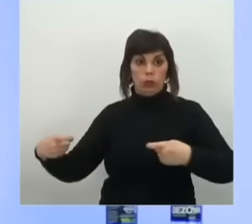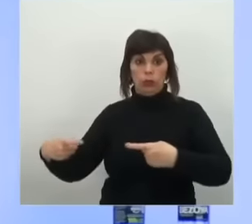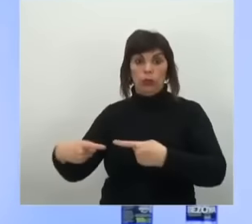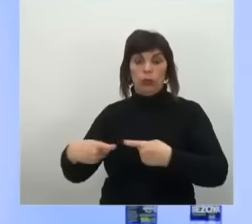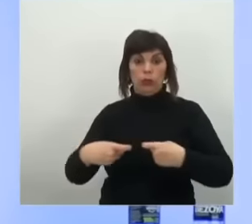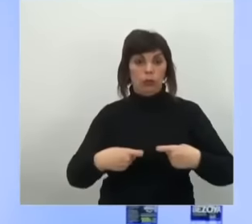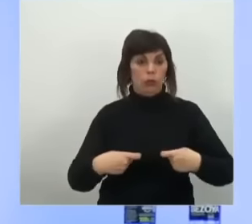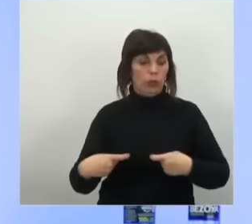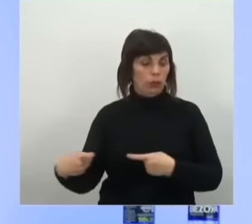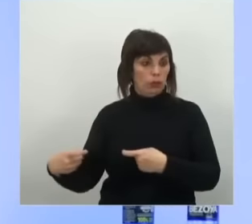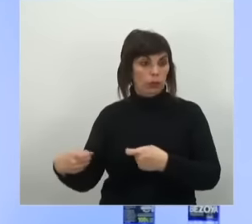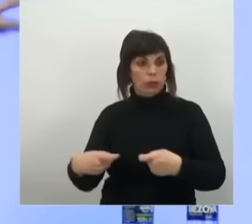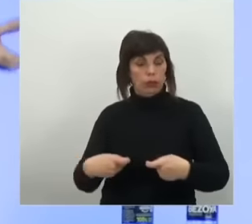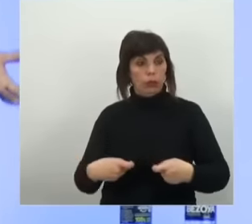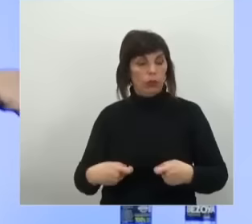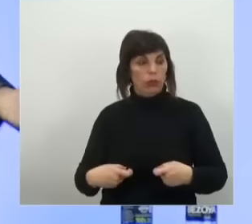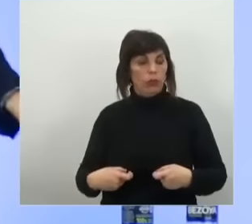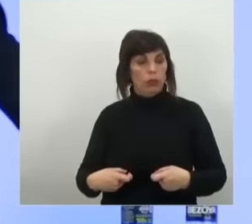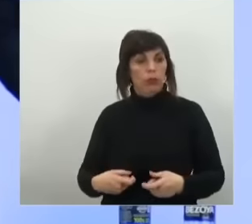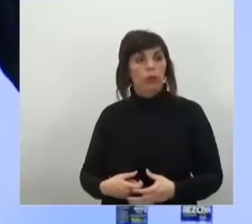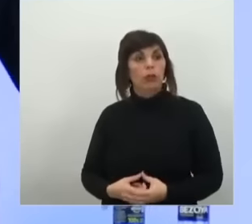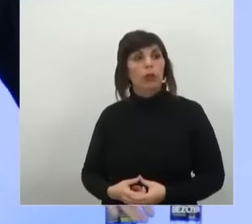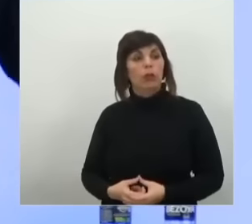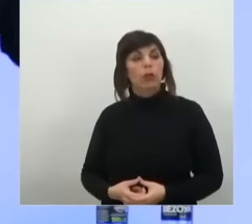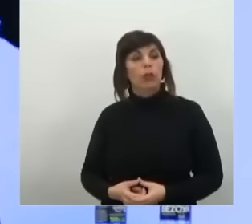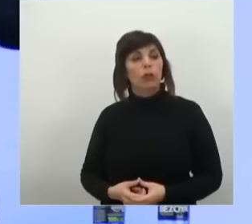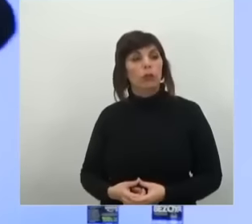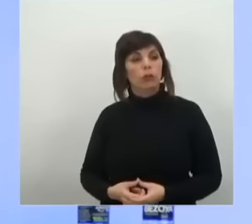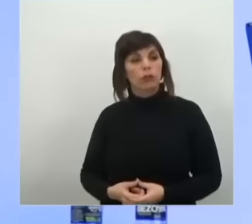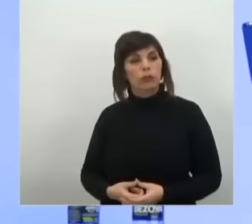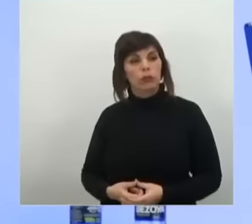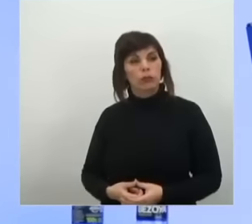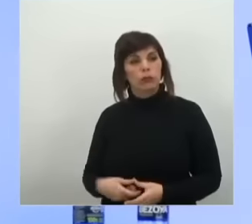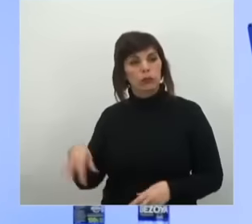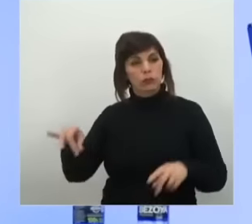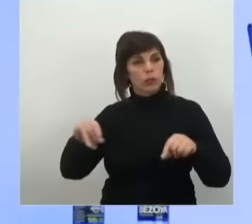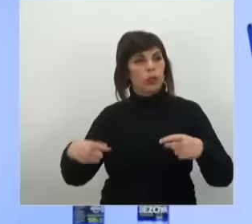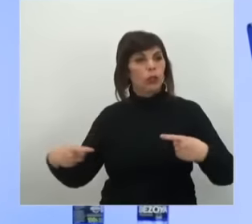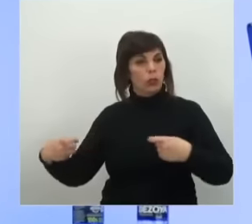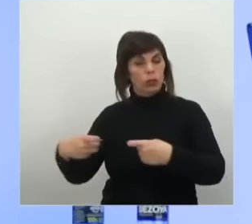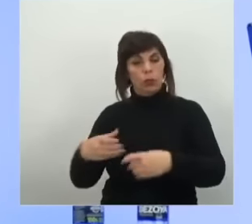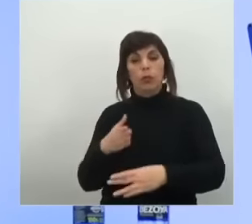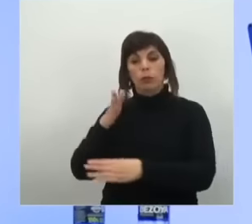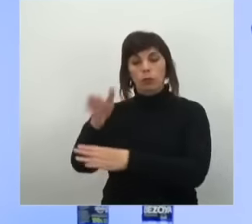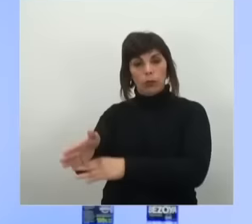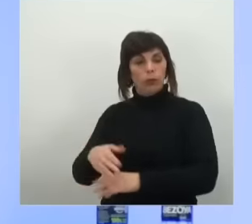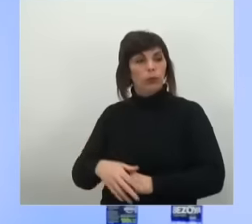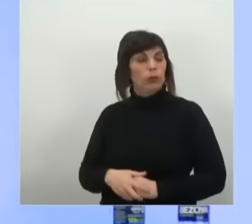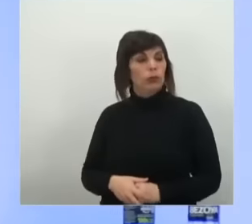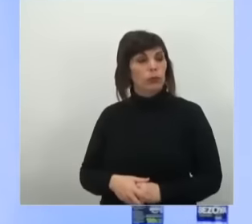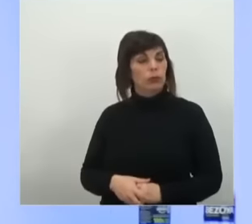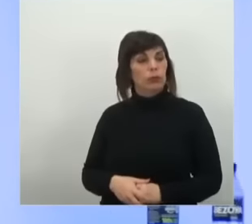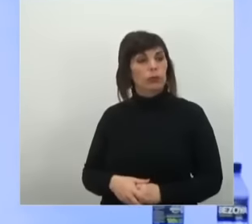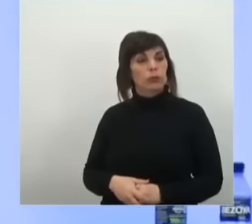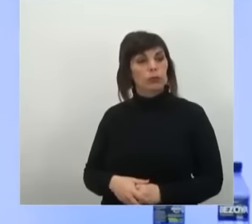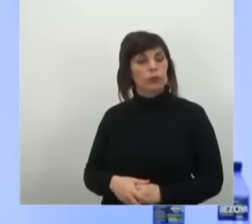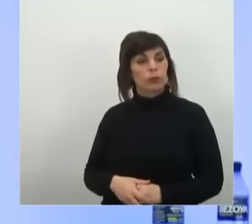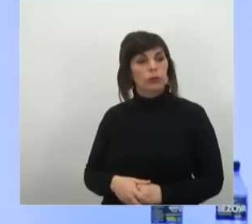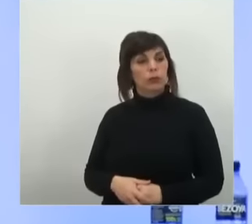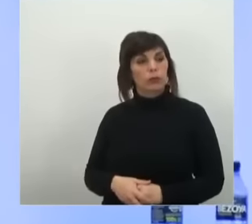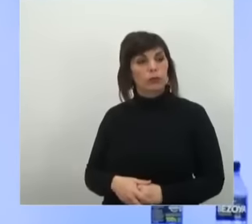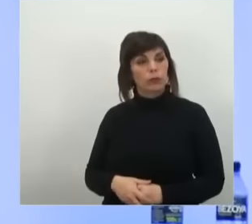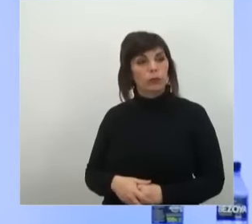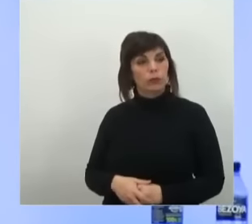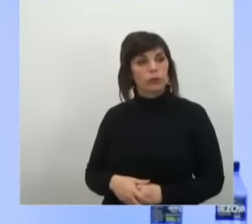teníamos que pasar al territorio del área de Palestina cuando entramos al territorio lémico la gente del otro lado que nos estaba esperando